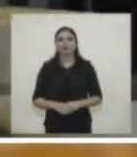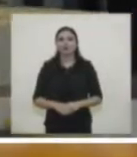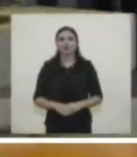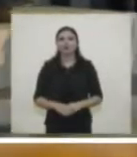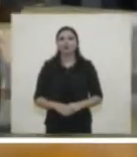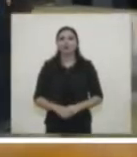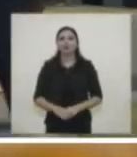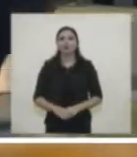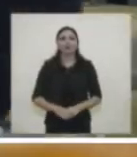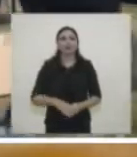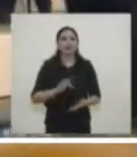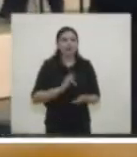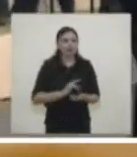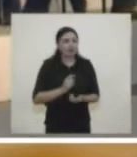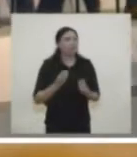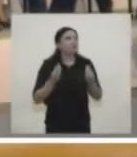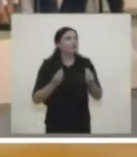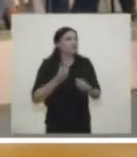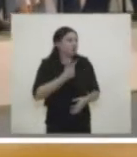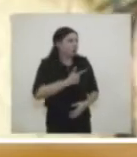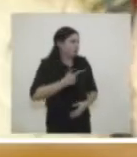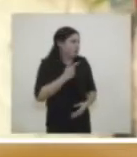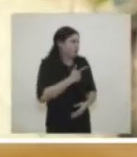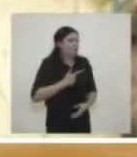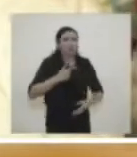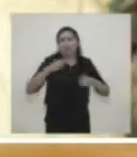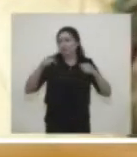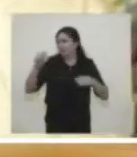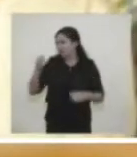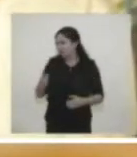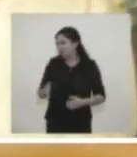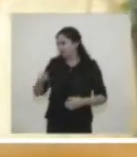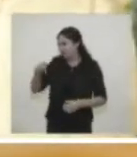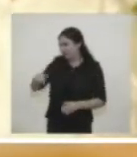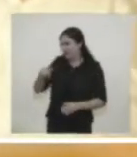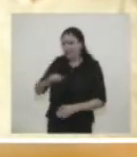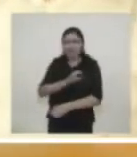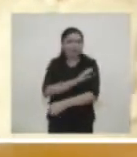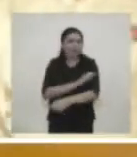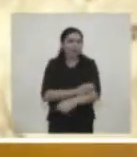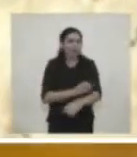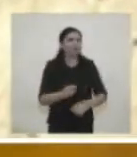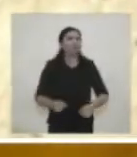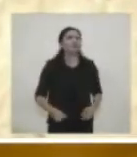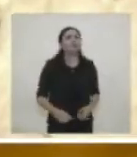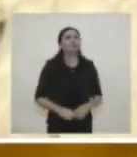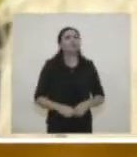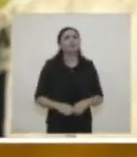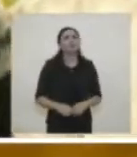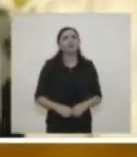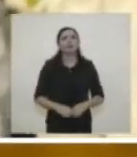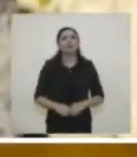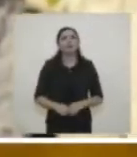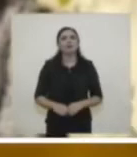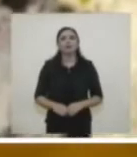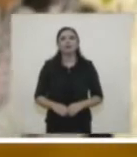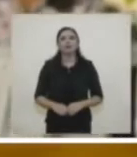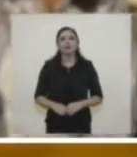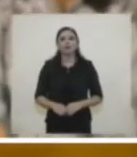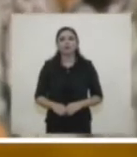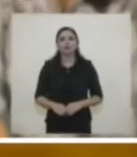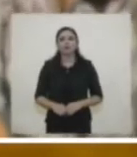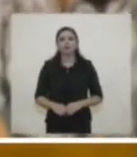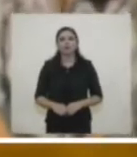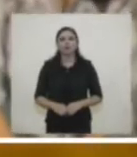una fiscalía o una procuraduría hoy independiente del Ejecutivo, sí hay que reconocer que